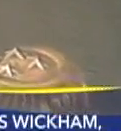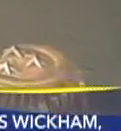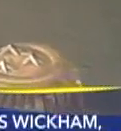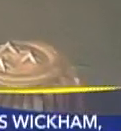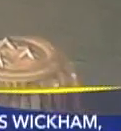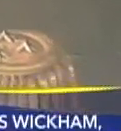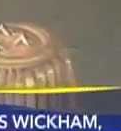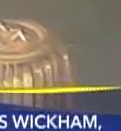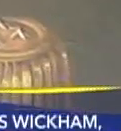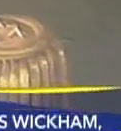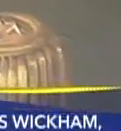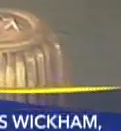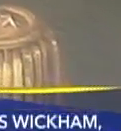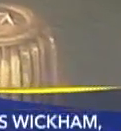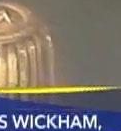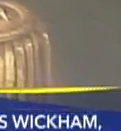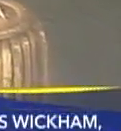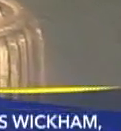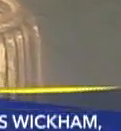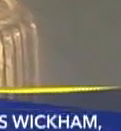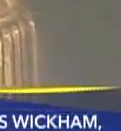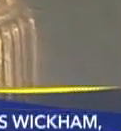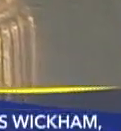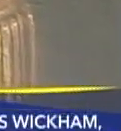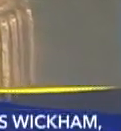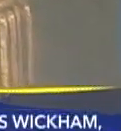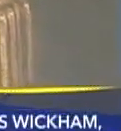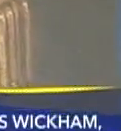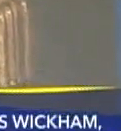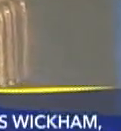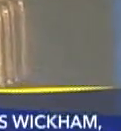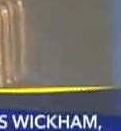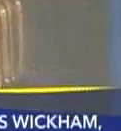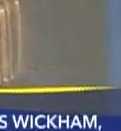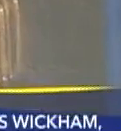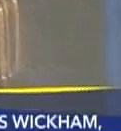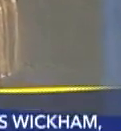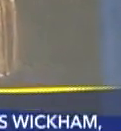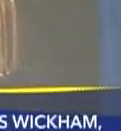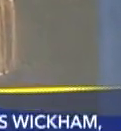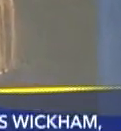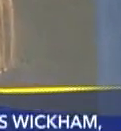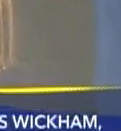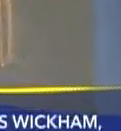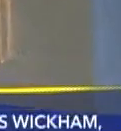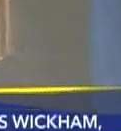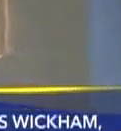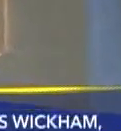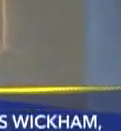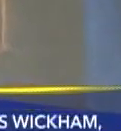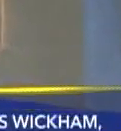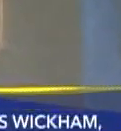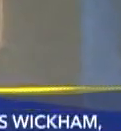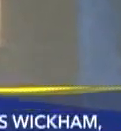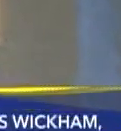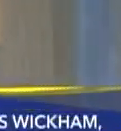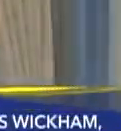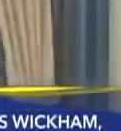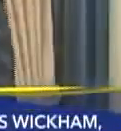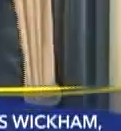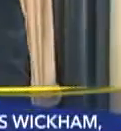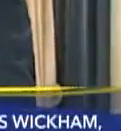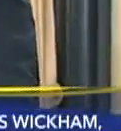Estoy honrado de haber trabajado 9 años acá en Venezuela. Agradezco la amistad y la solidaridad. Embajador